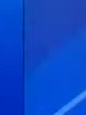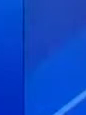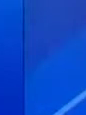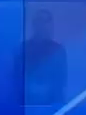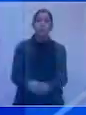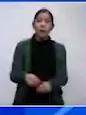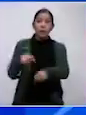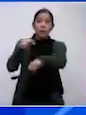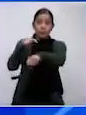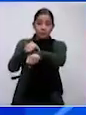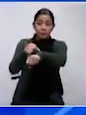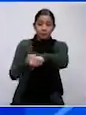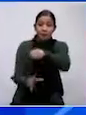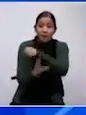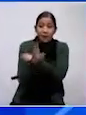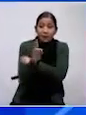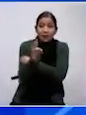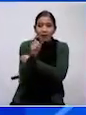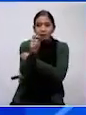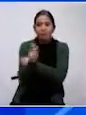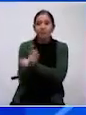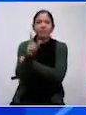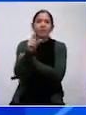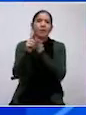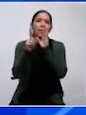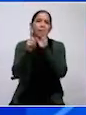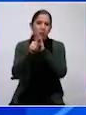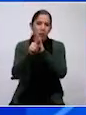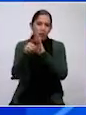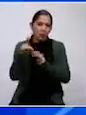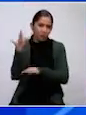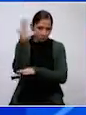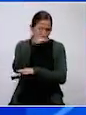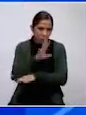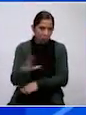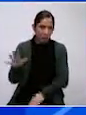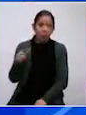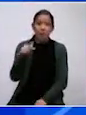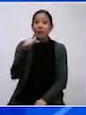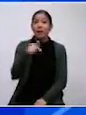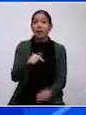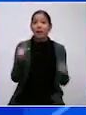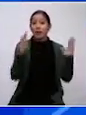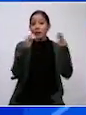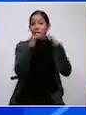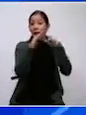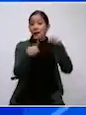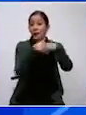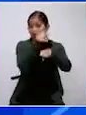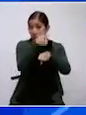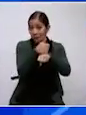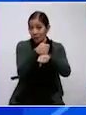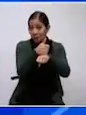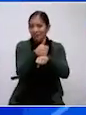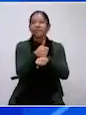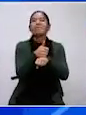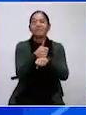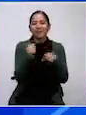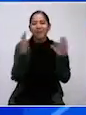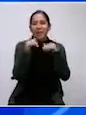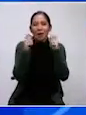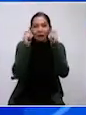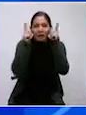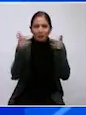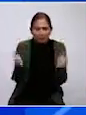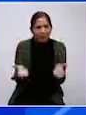Y 6:20 de la mañana aquí en el territorio nacional, particularmente en nuestra sede de gobierno, Despierta La Paz, y tenemos un reporte